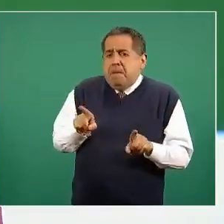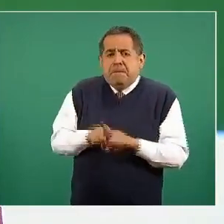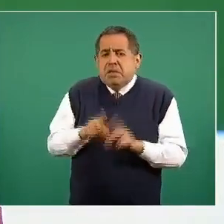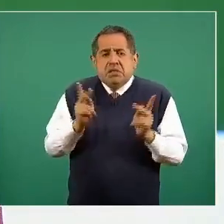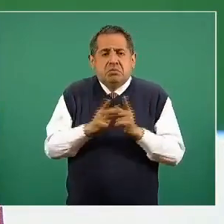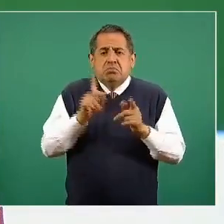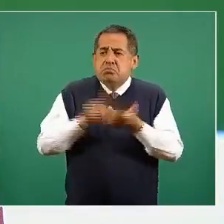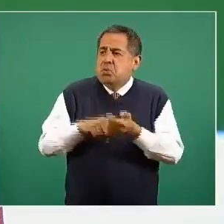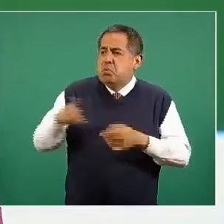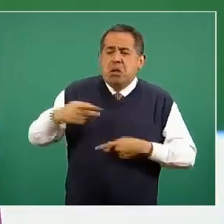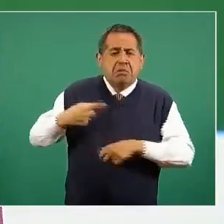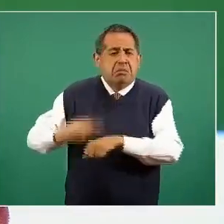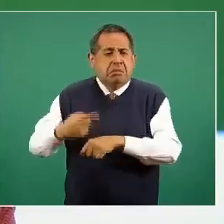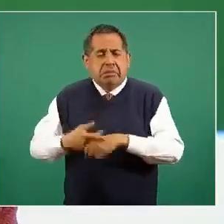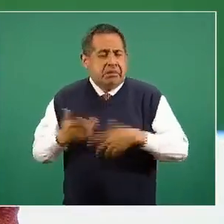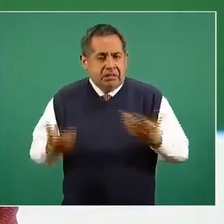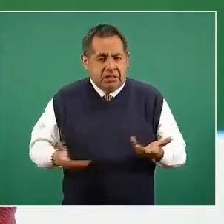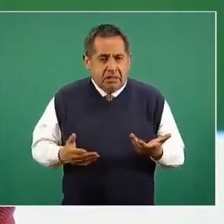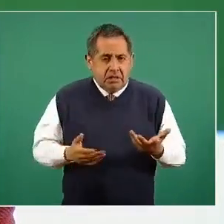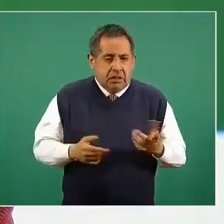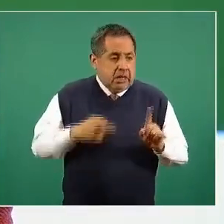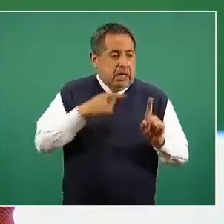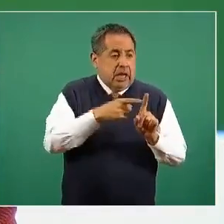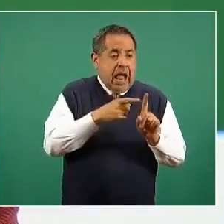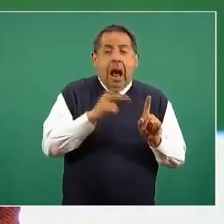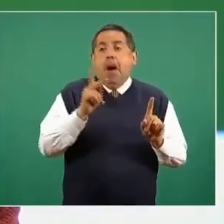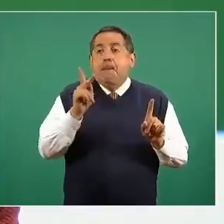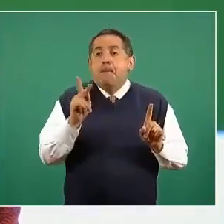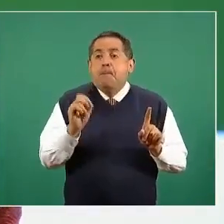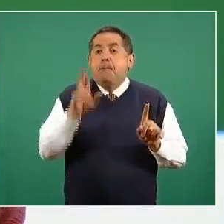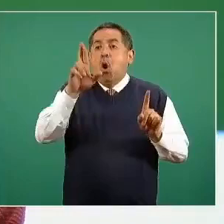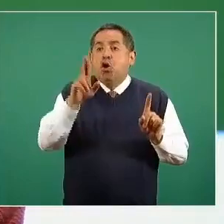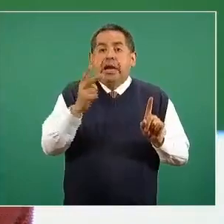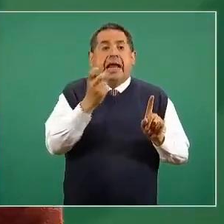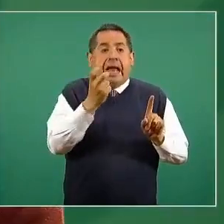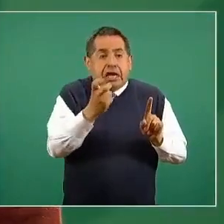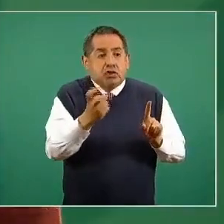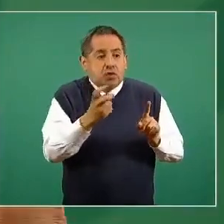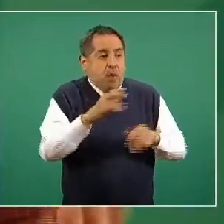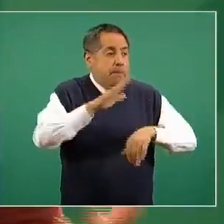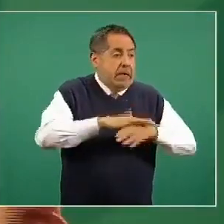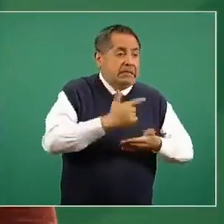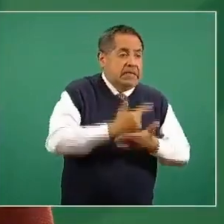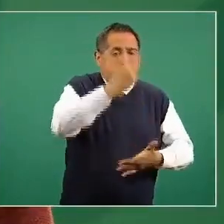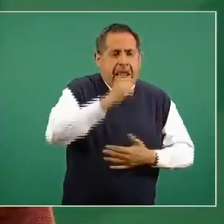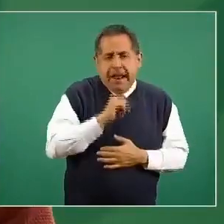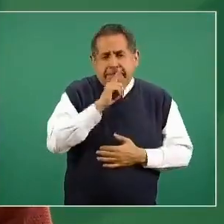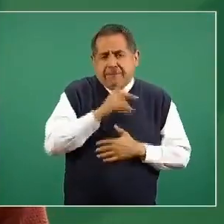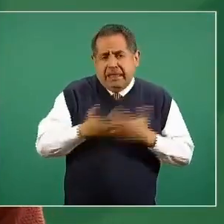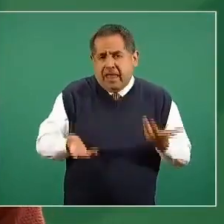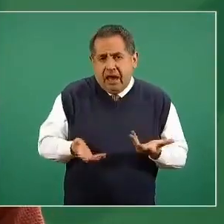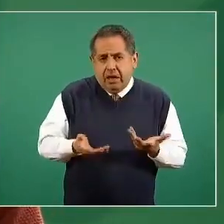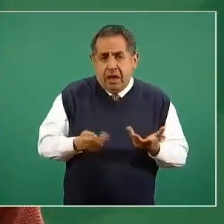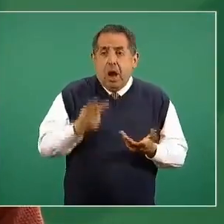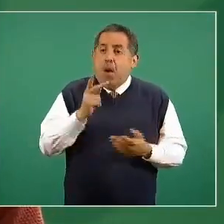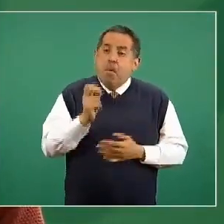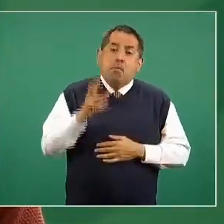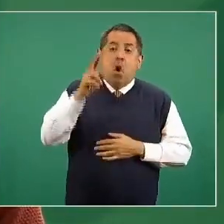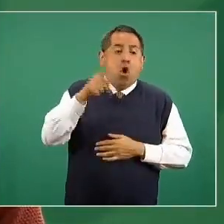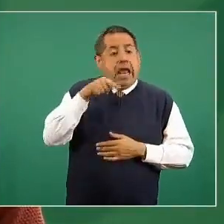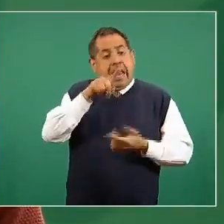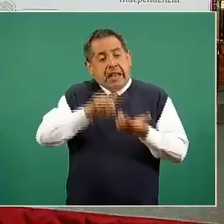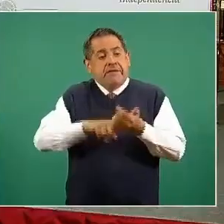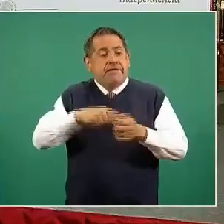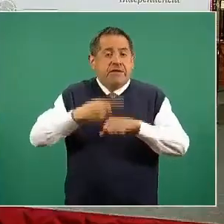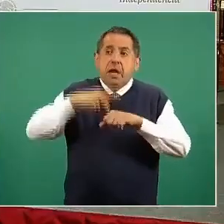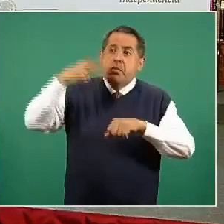han tenido esto, es decir, no hay una condición particular que se pueda atribuir a la variante de